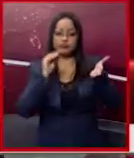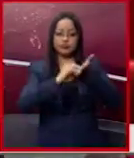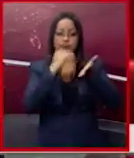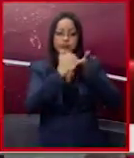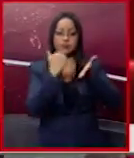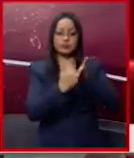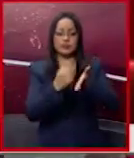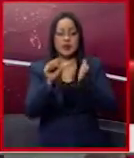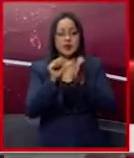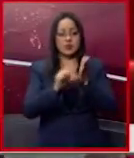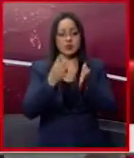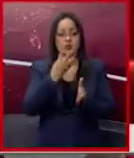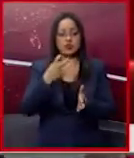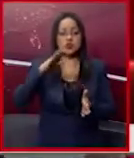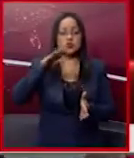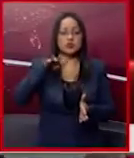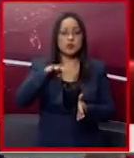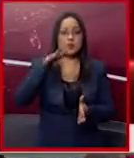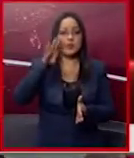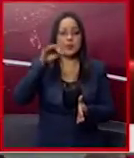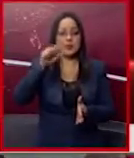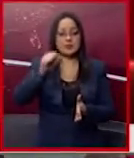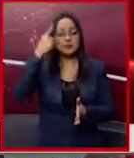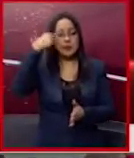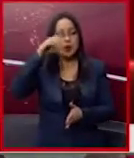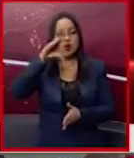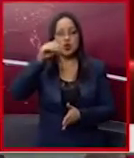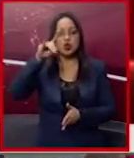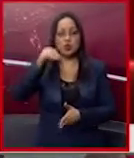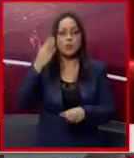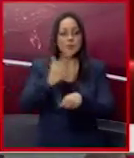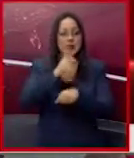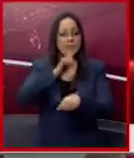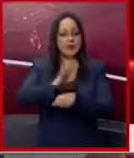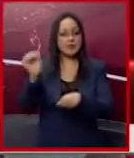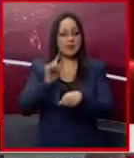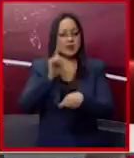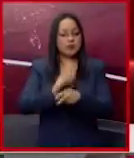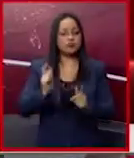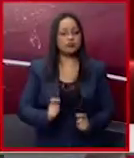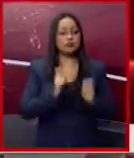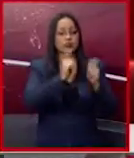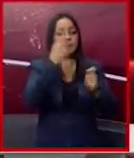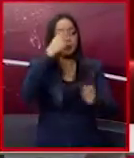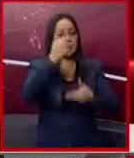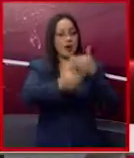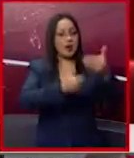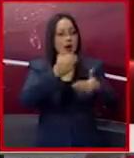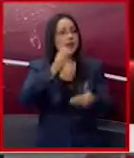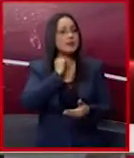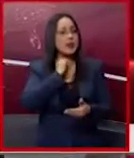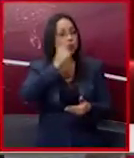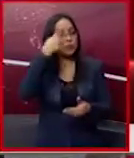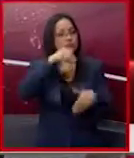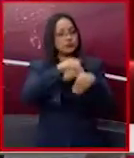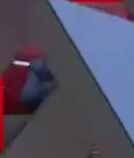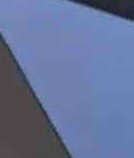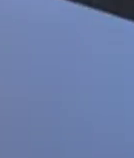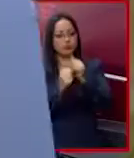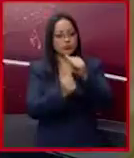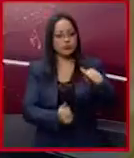artículo 419 bis al Código Penal Federal. Pasa al Senado para sus efectos constitucionales.